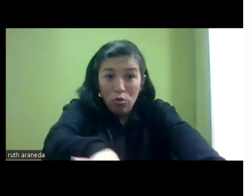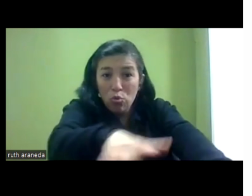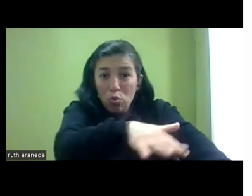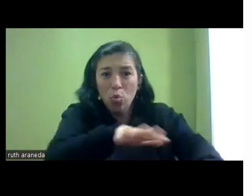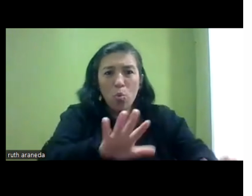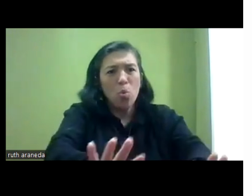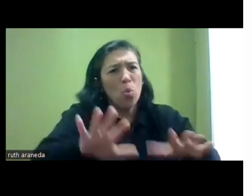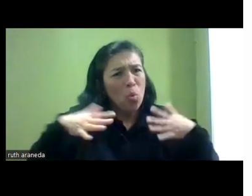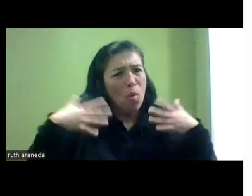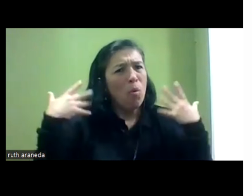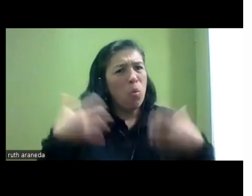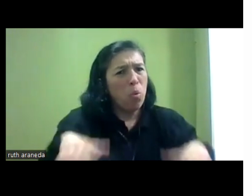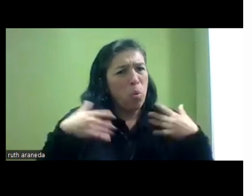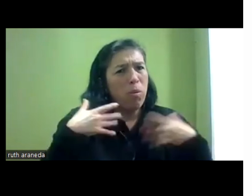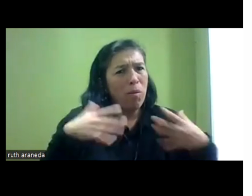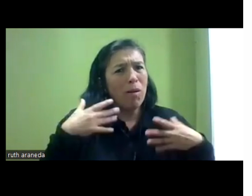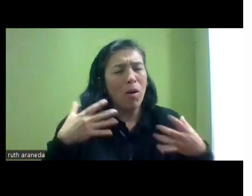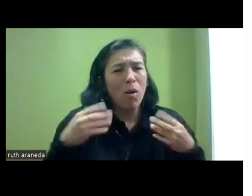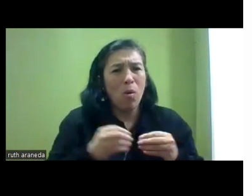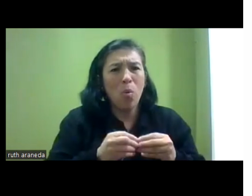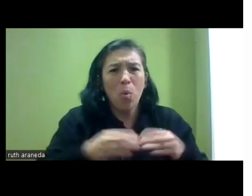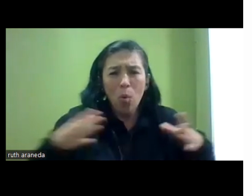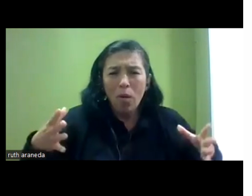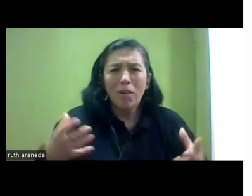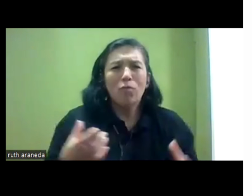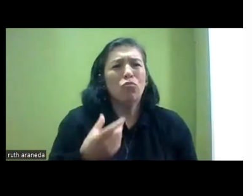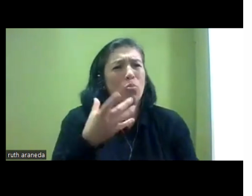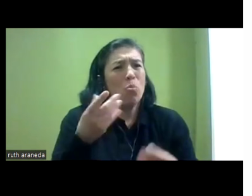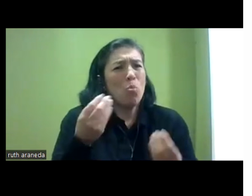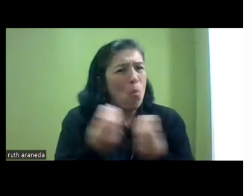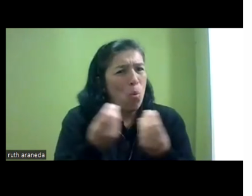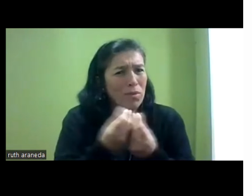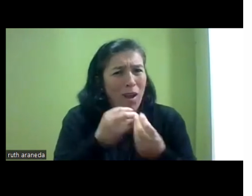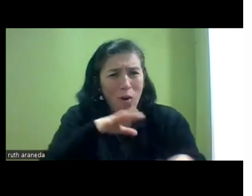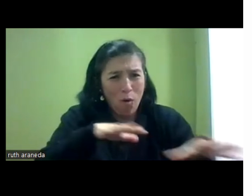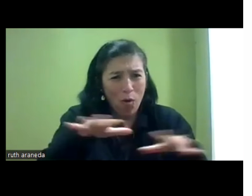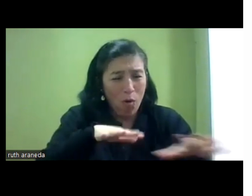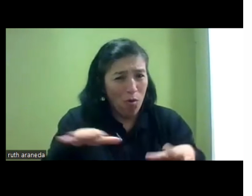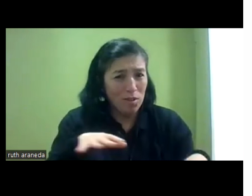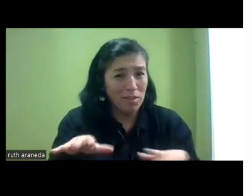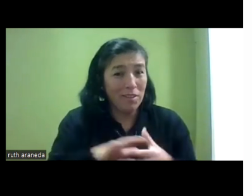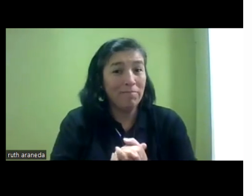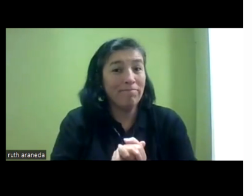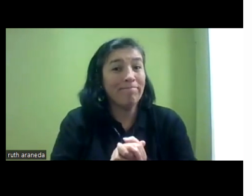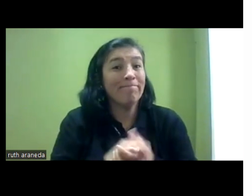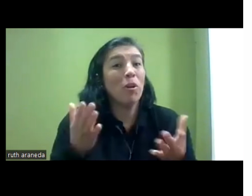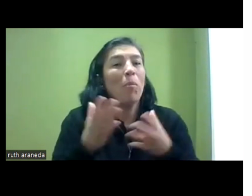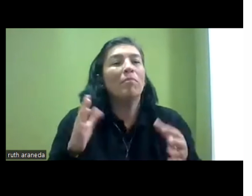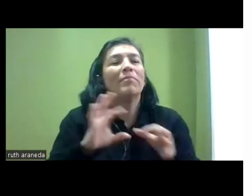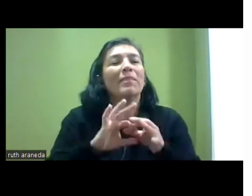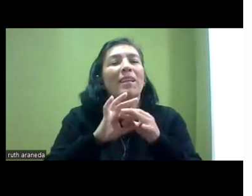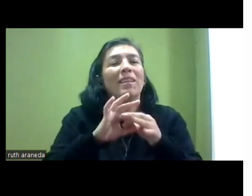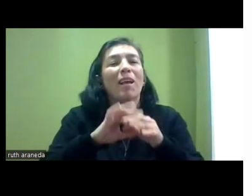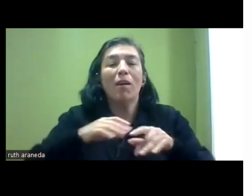sorprendentemente generoso, como dice el título, gracias a la corriente de